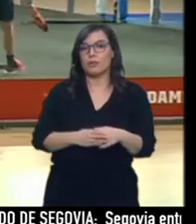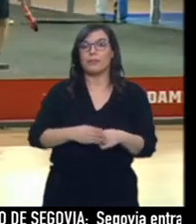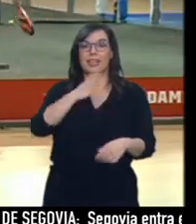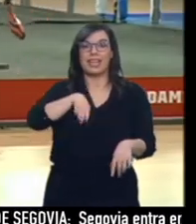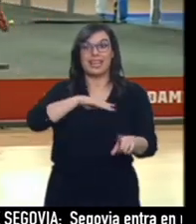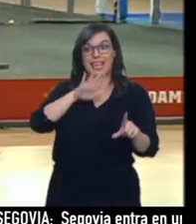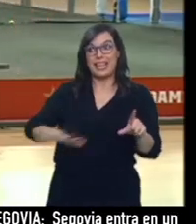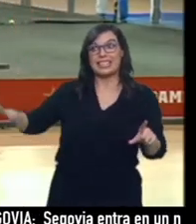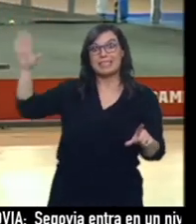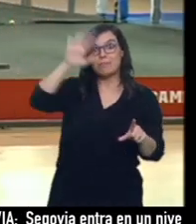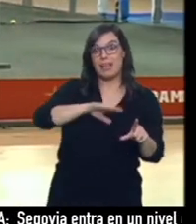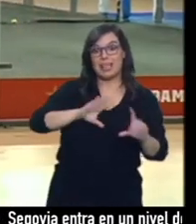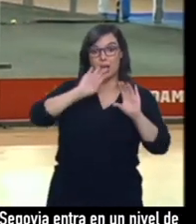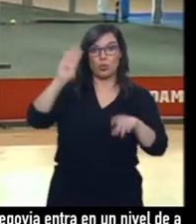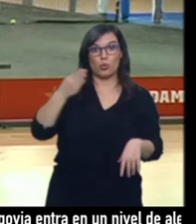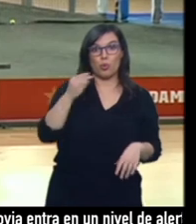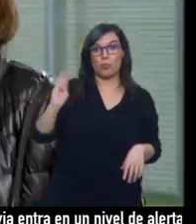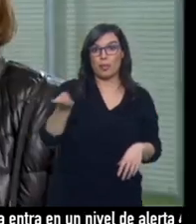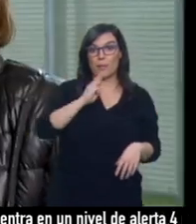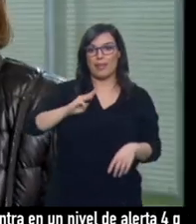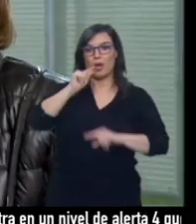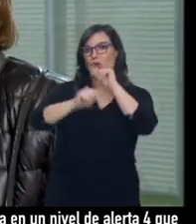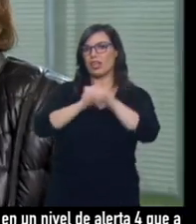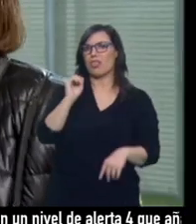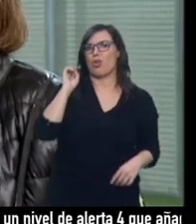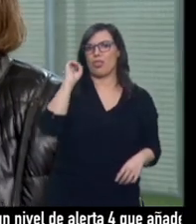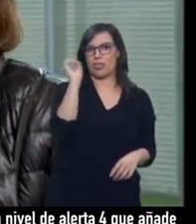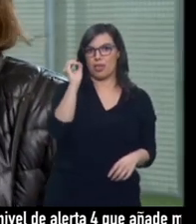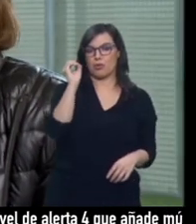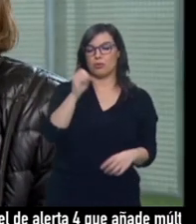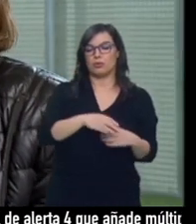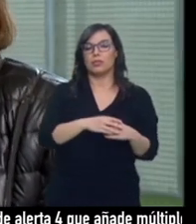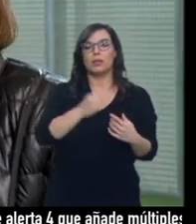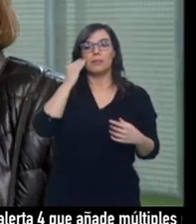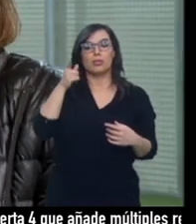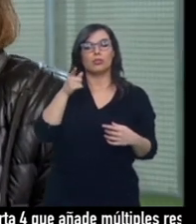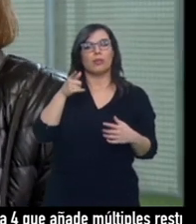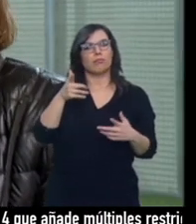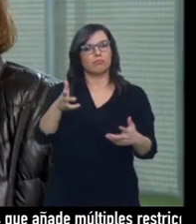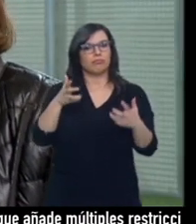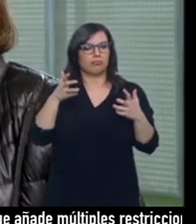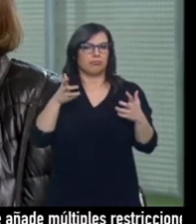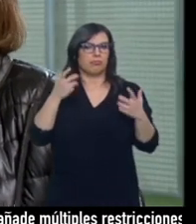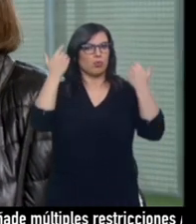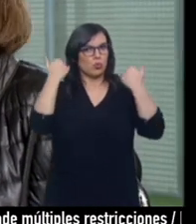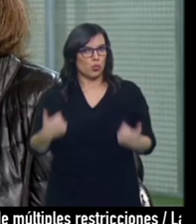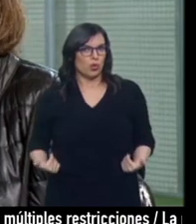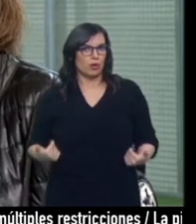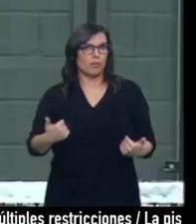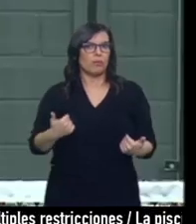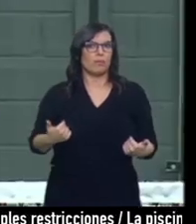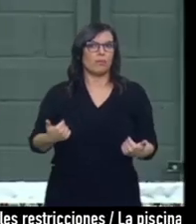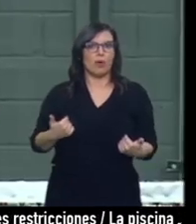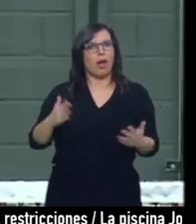habido 0 casos en clubes de pádel de contagios. Y no solo no se considera una actividad beneficiosa, como pensamos que es, sino todo lo